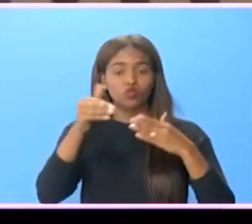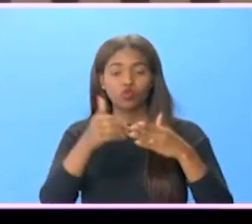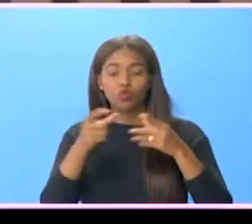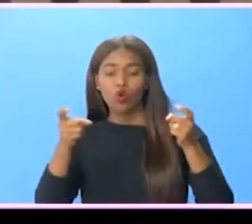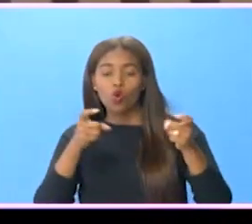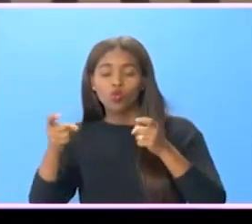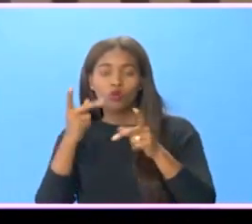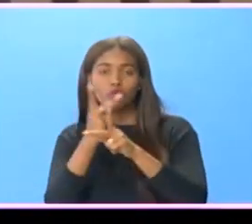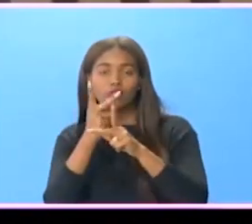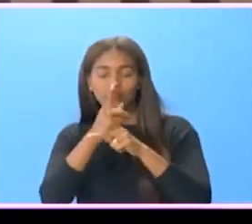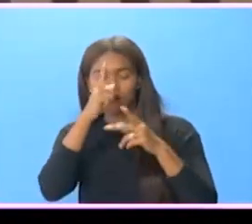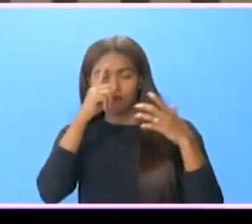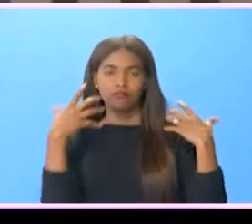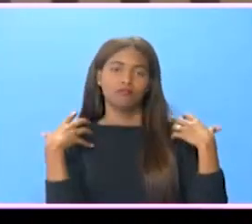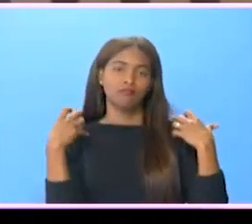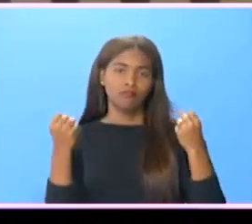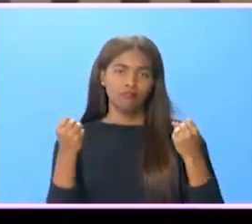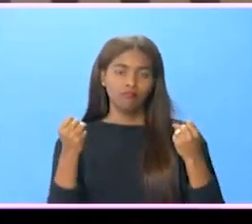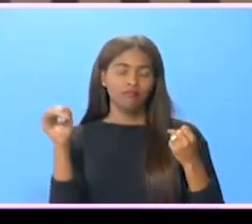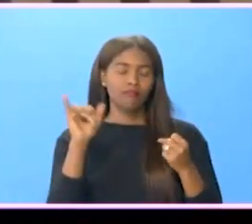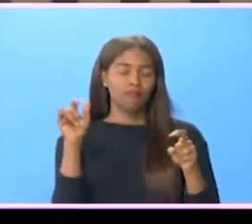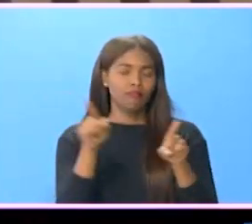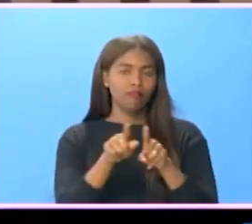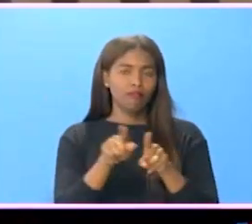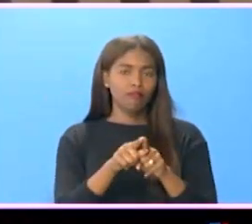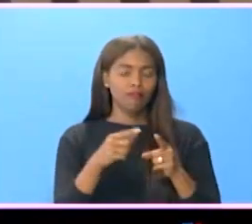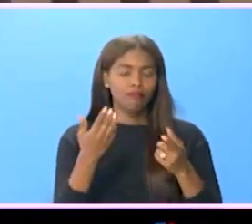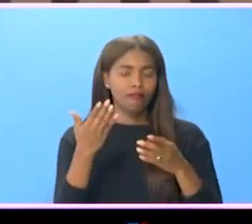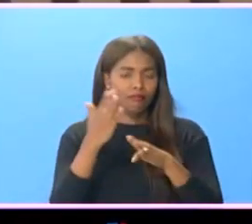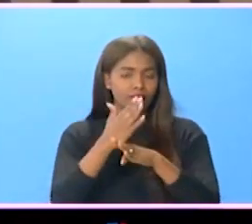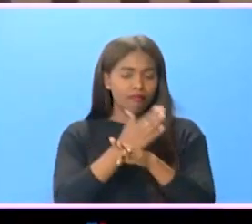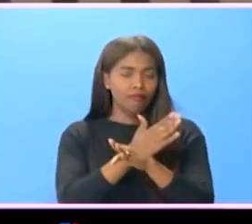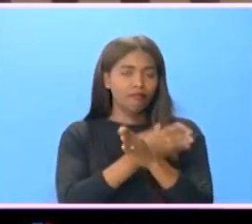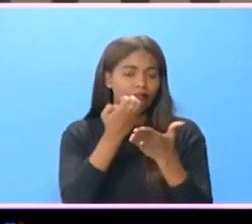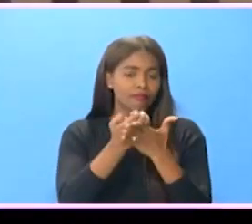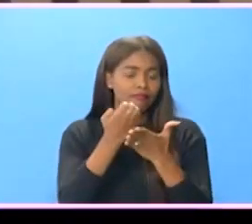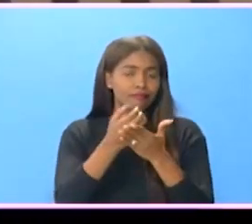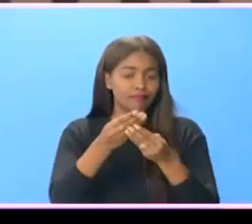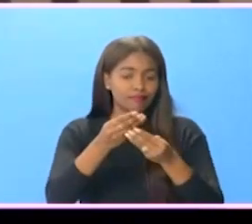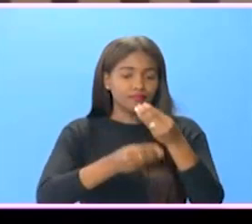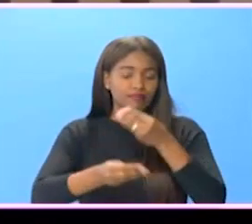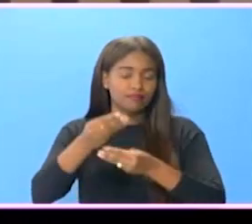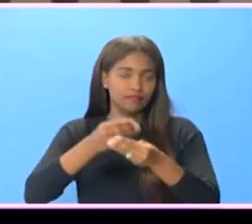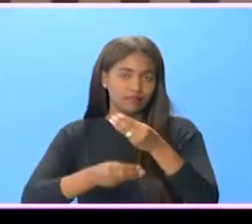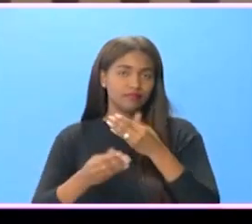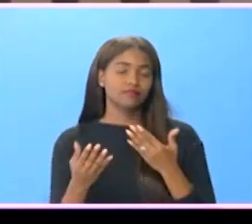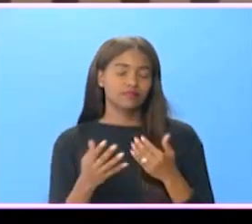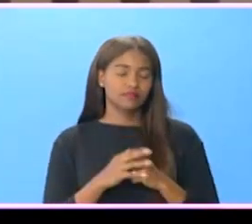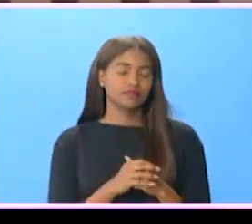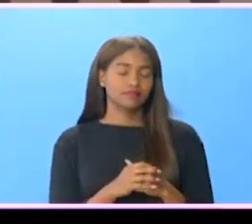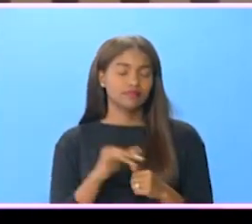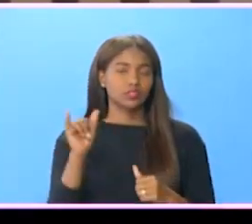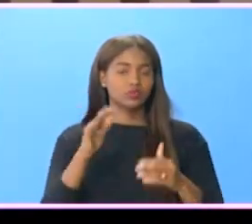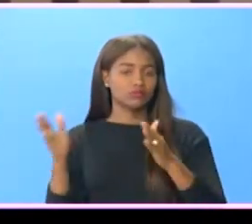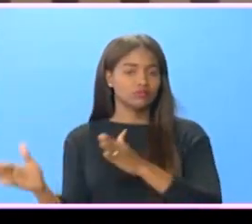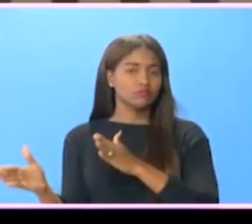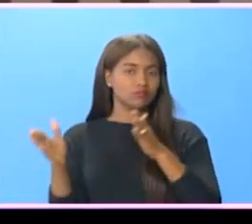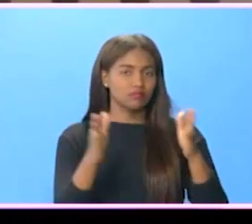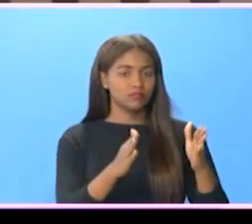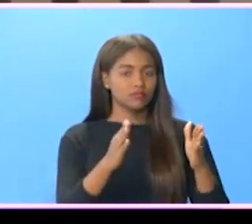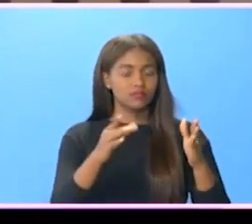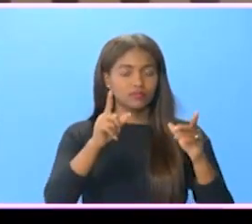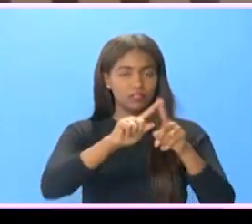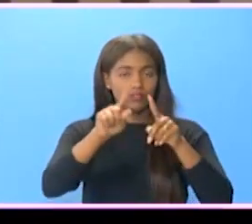sanitarios y además en recuperación económica. Y por otro lado, somos uno de los pocos